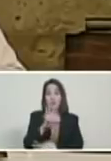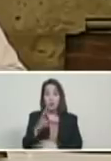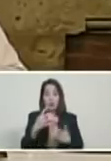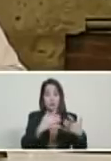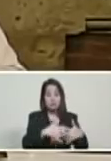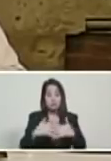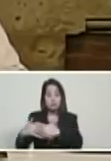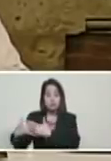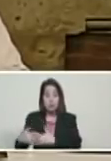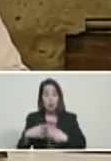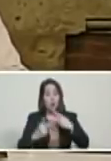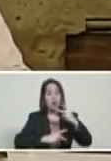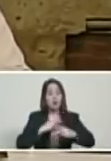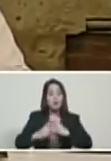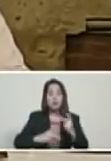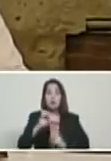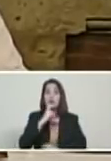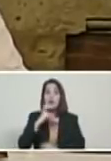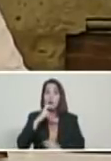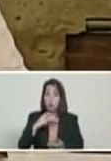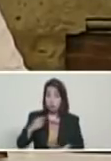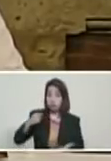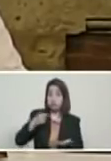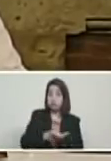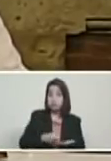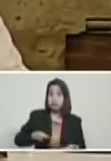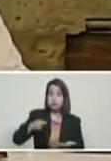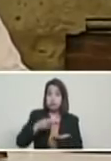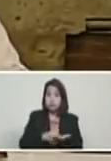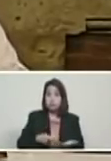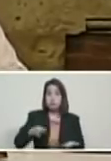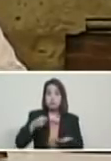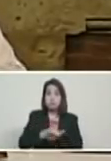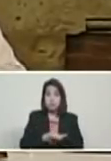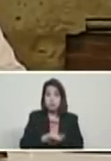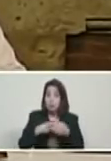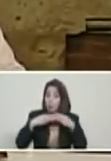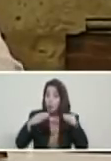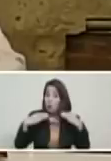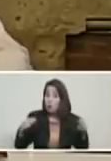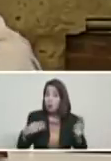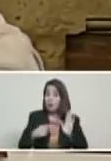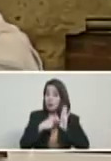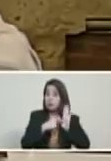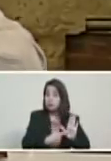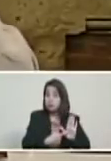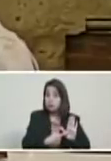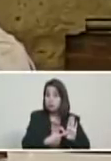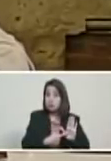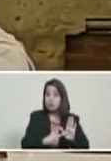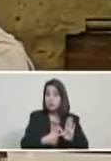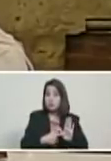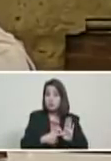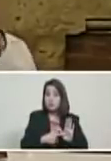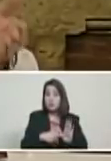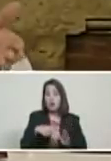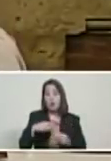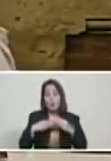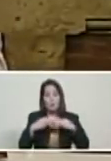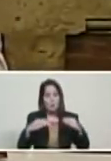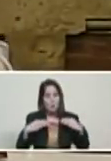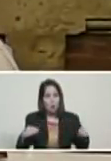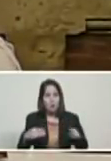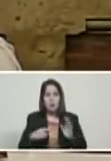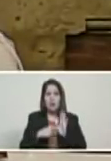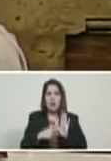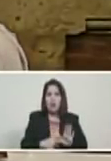de producción de oro. Inversión. Inversión pública. Inversión pública con